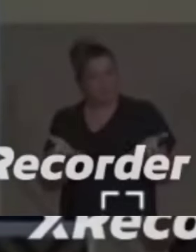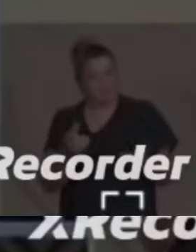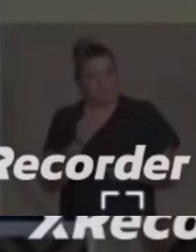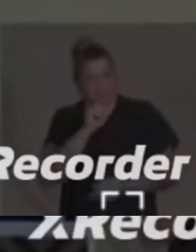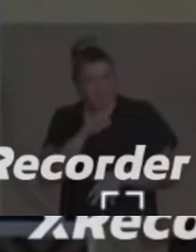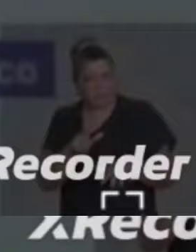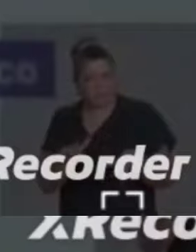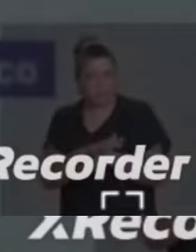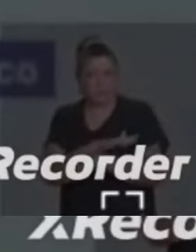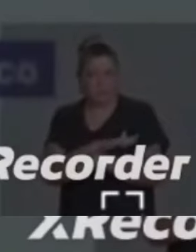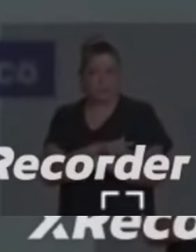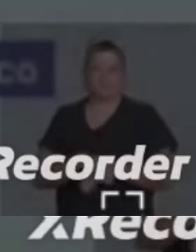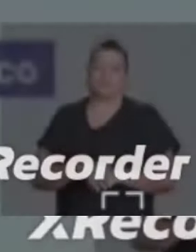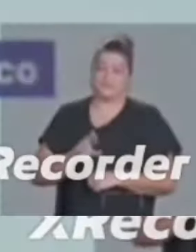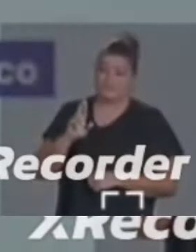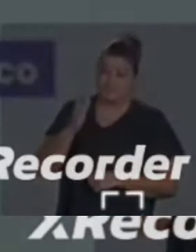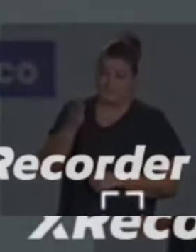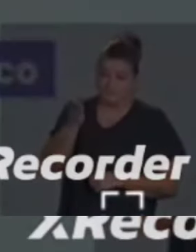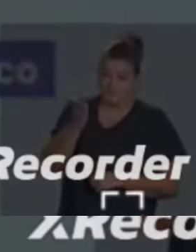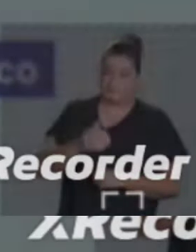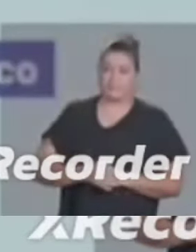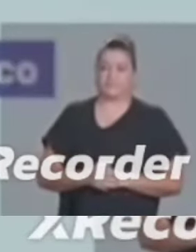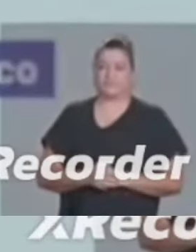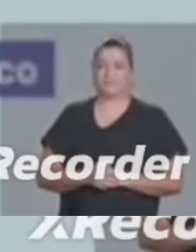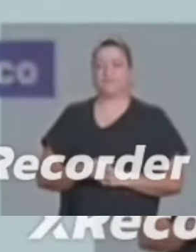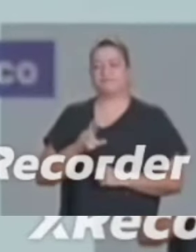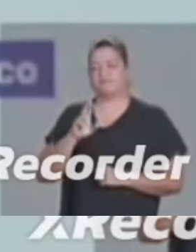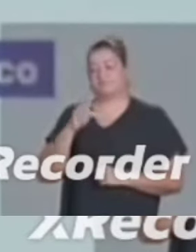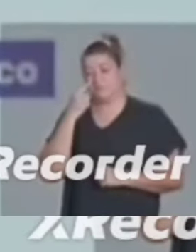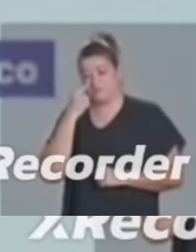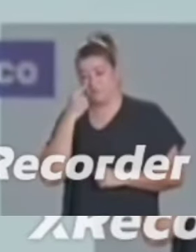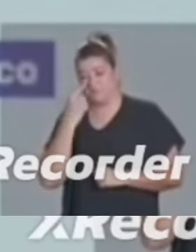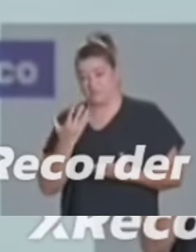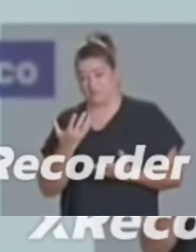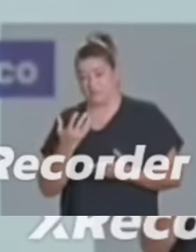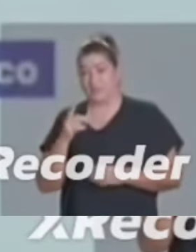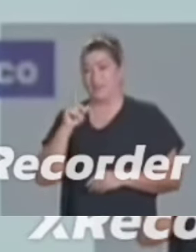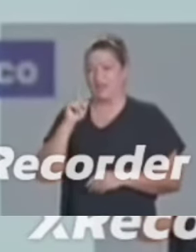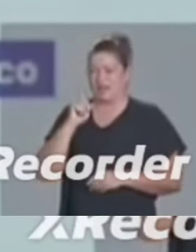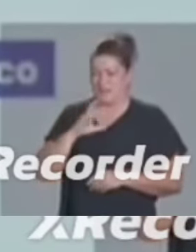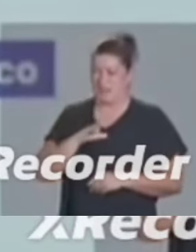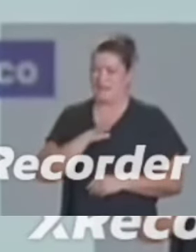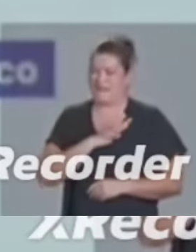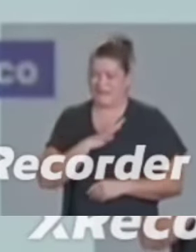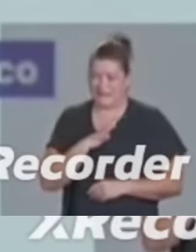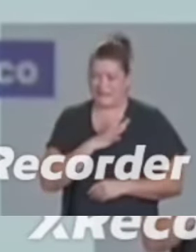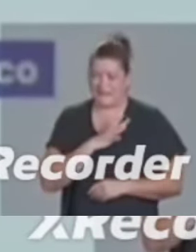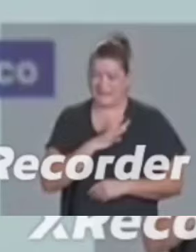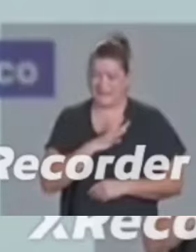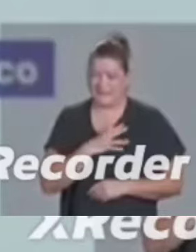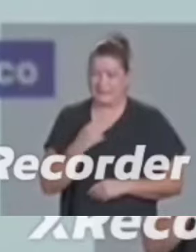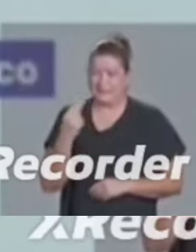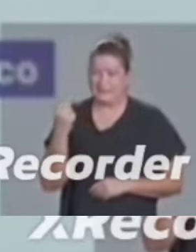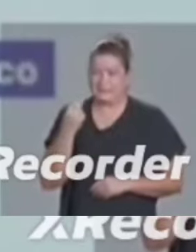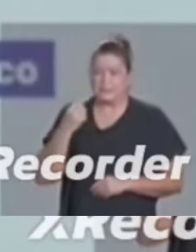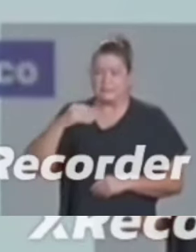Agua hay, lo que necesita este país es una ingeniera que sepa cómo resolver el tema del agua. Hay